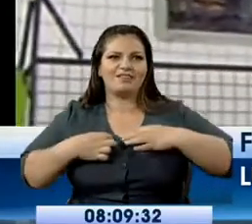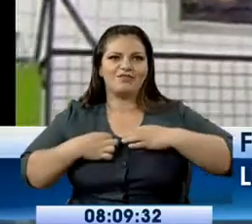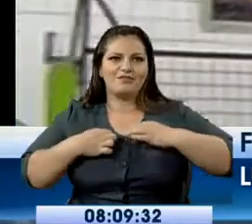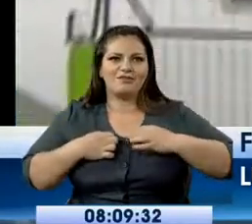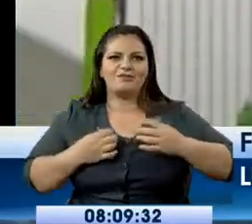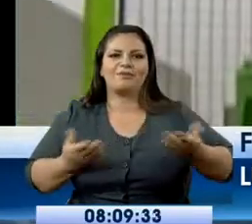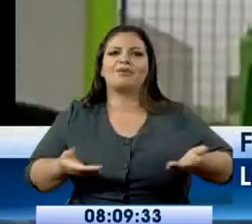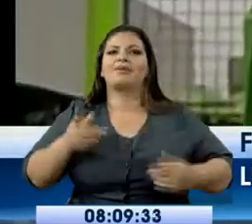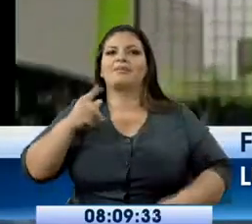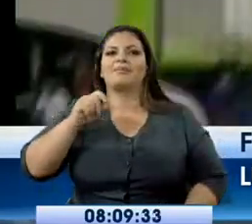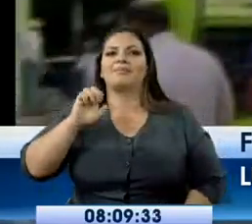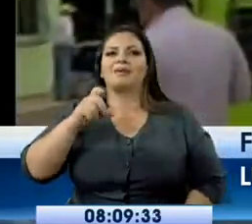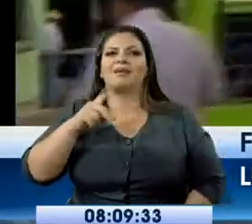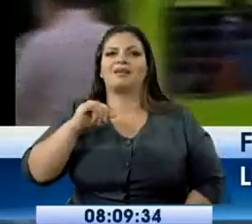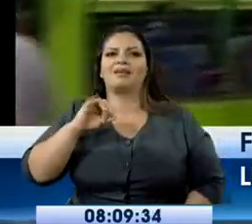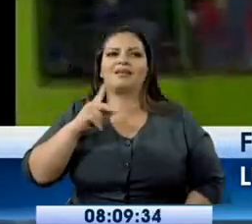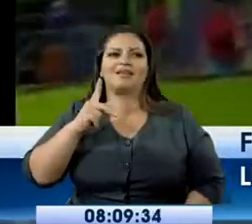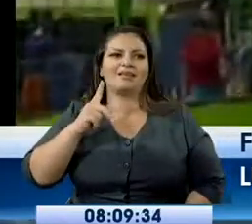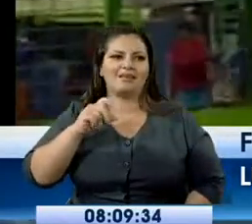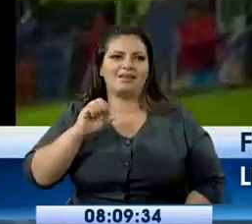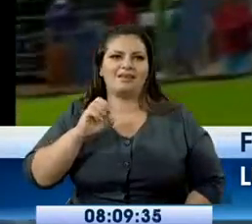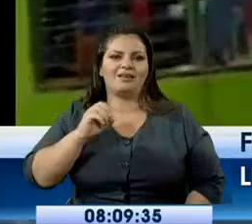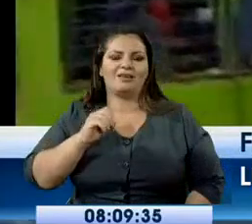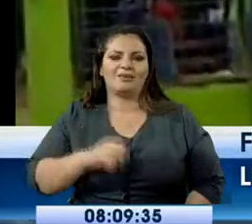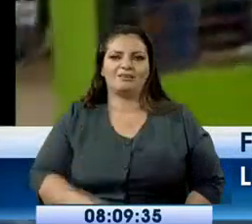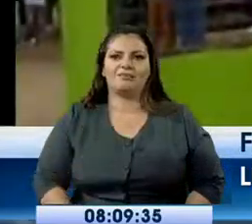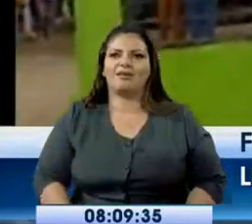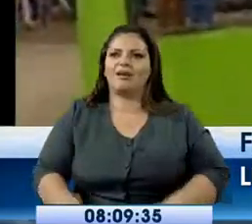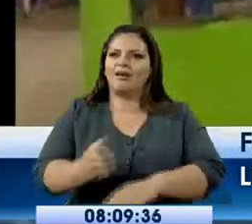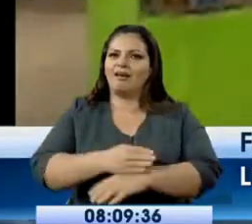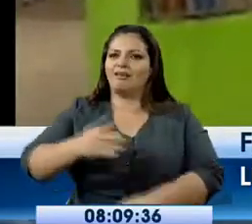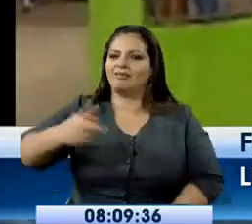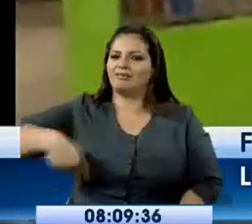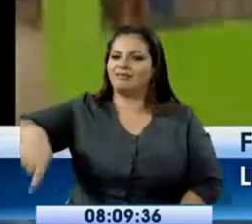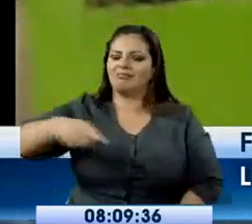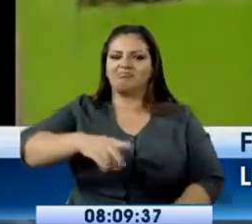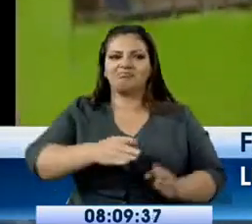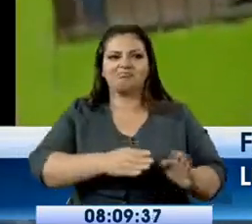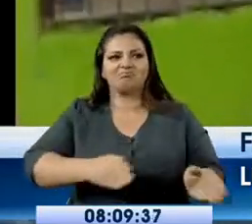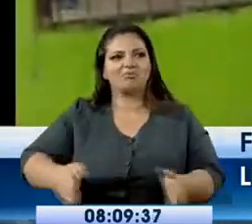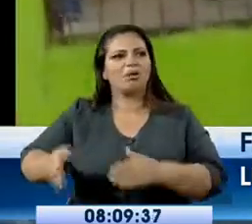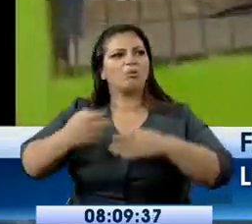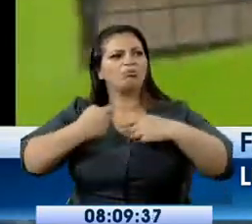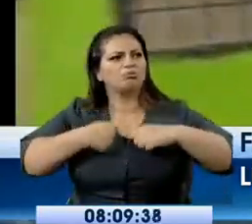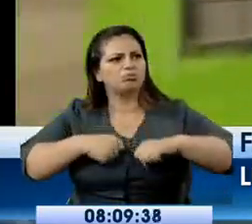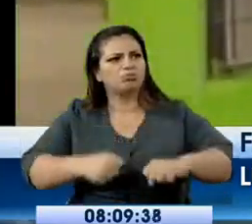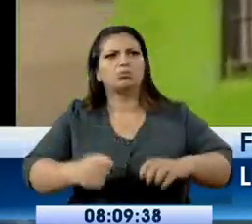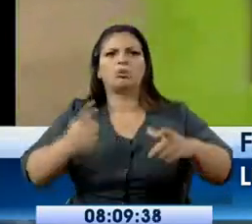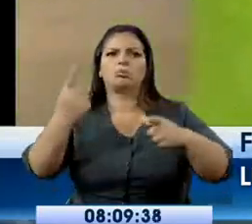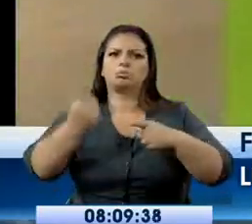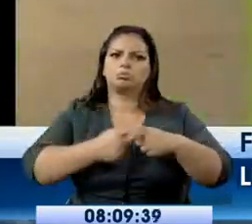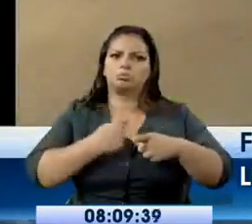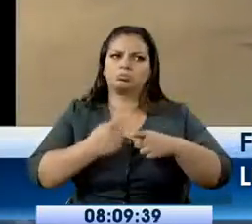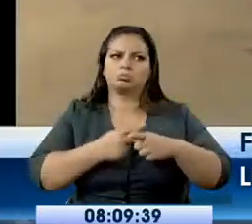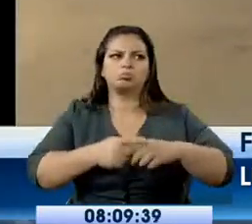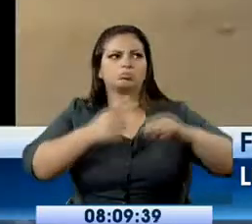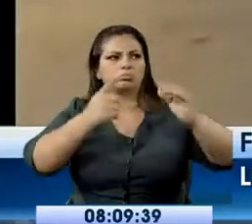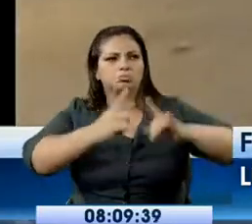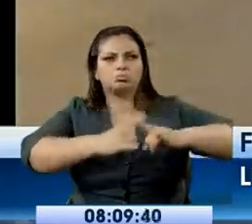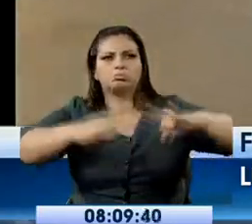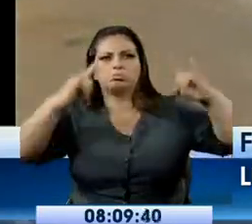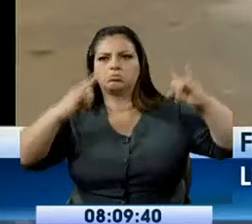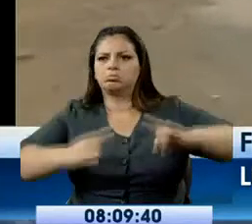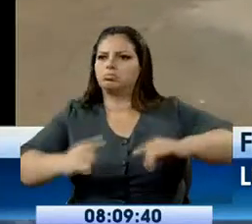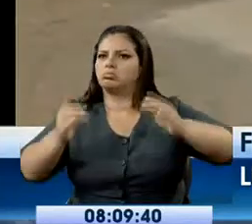han agrupado, han alquilado este local. Y miren, cada uno ya ha hecho las divisiones para